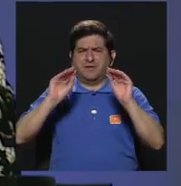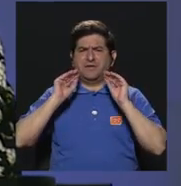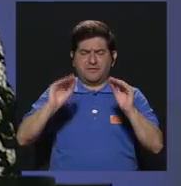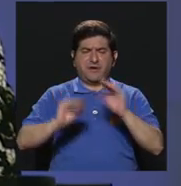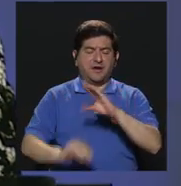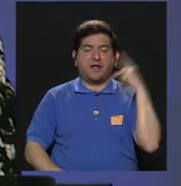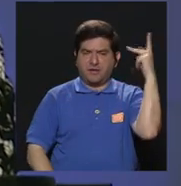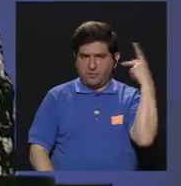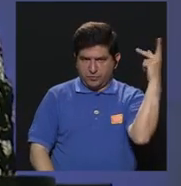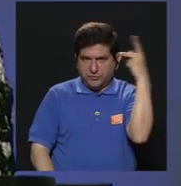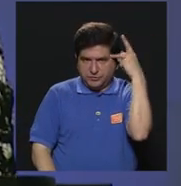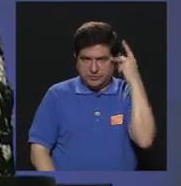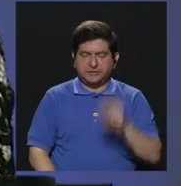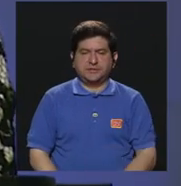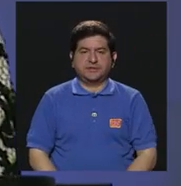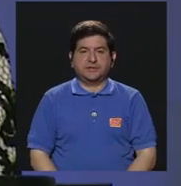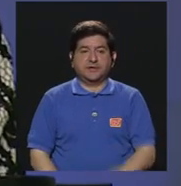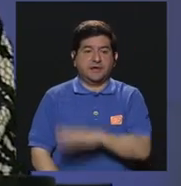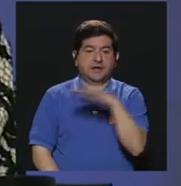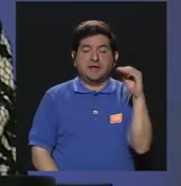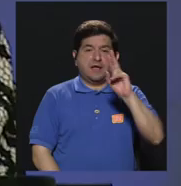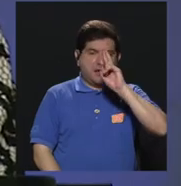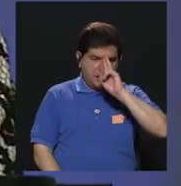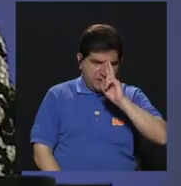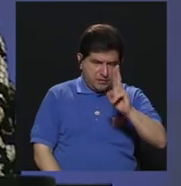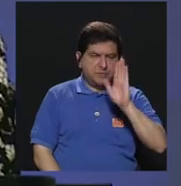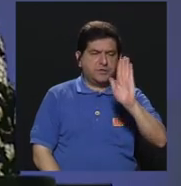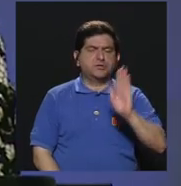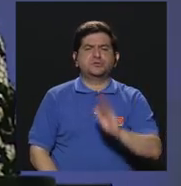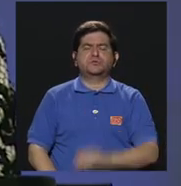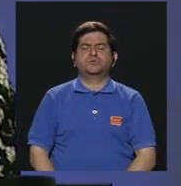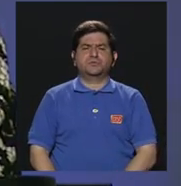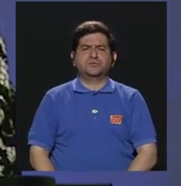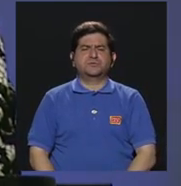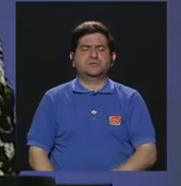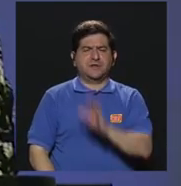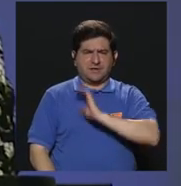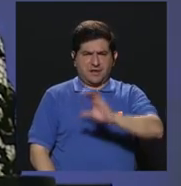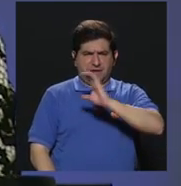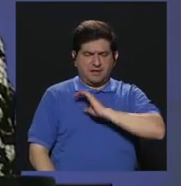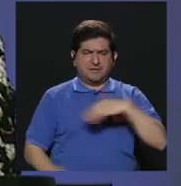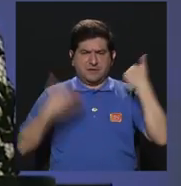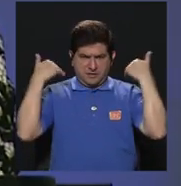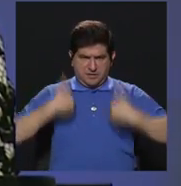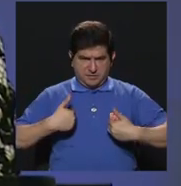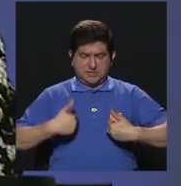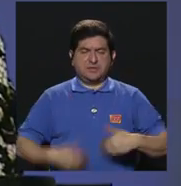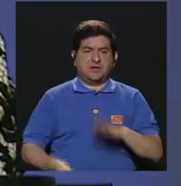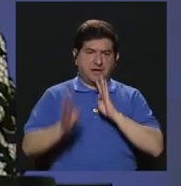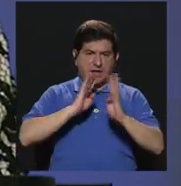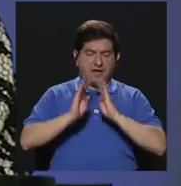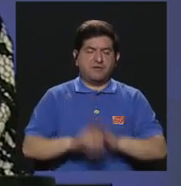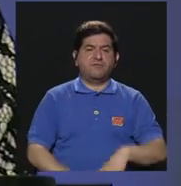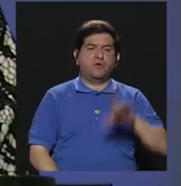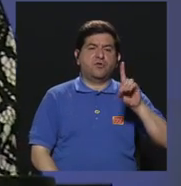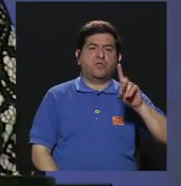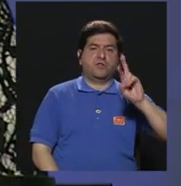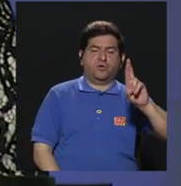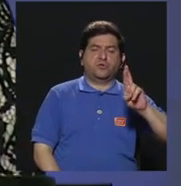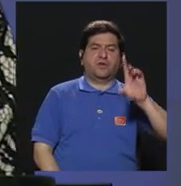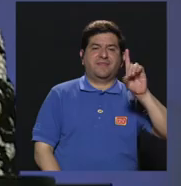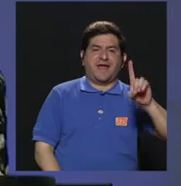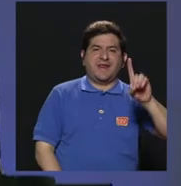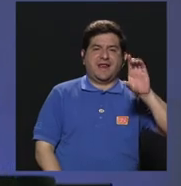y política, y sobre todo respetada por sus cualidades humanas. Me refiero, por supuesto, al doctor Daniel Camacho